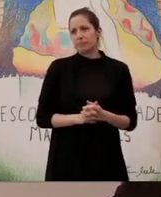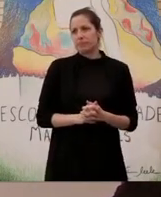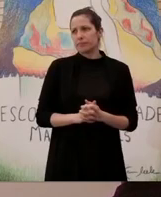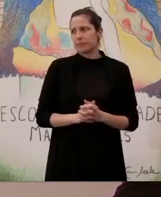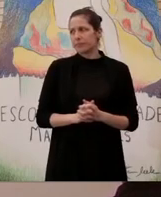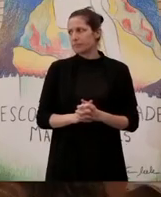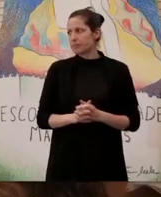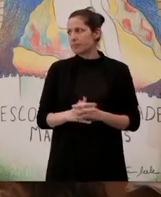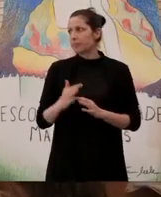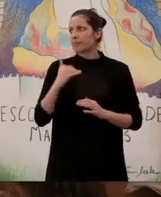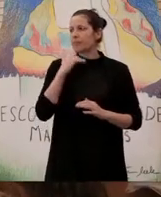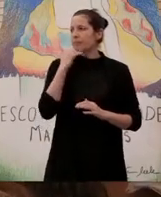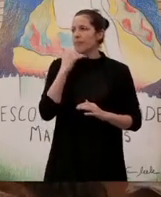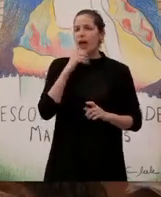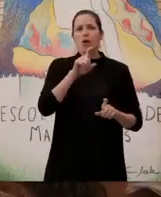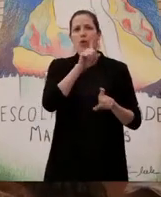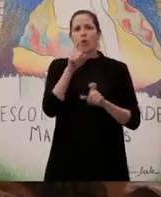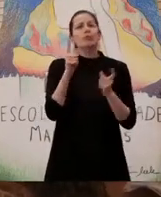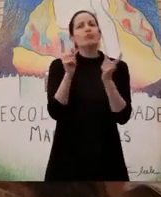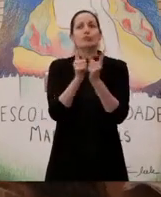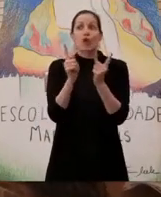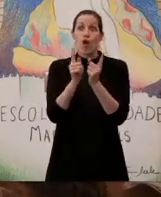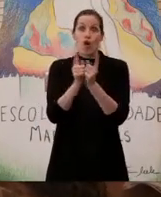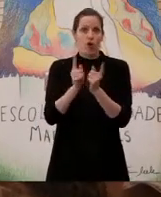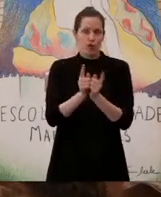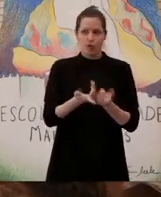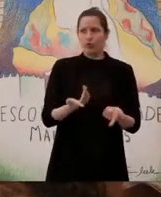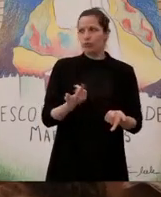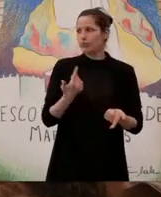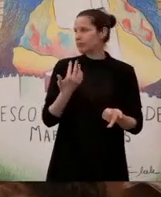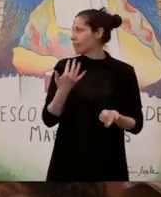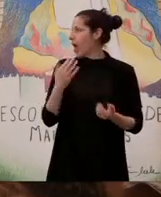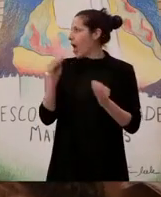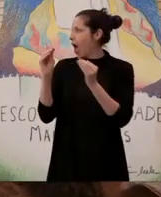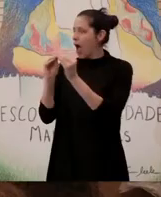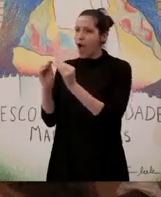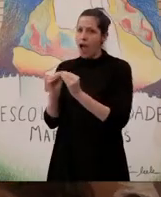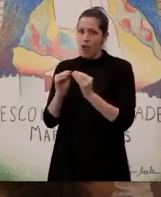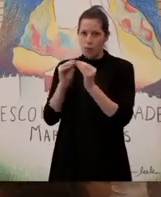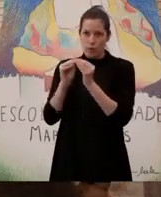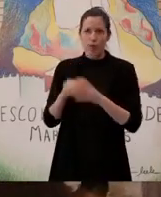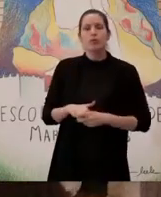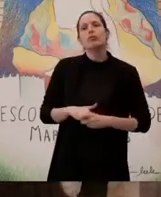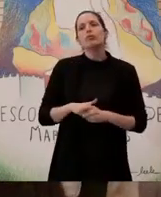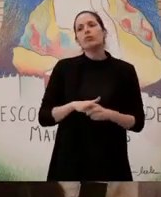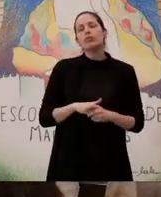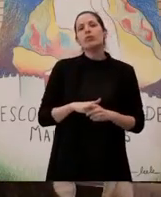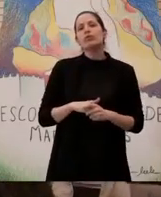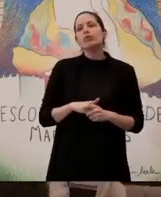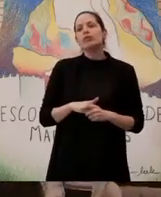pues muy breve simplemente también concordar nuevamente con muy tardas con señas que se ven aquí Claro que